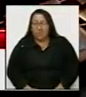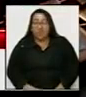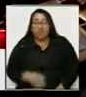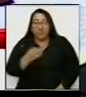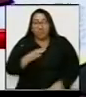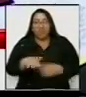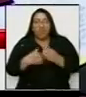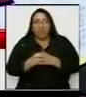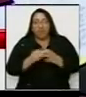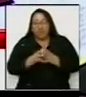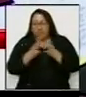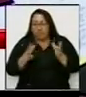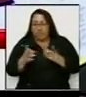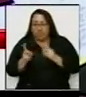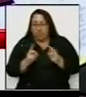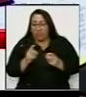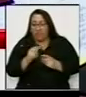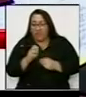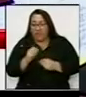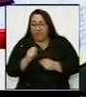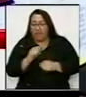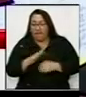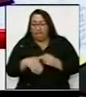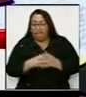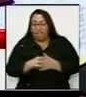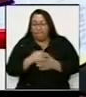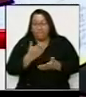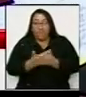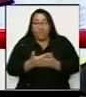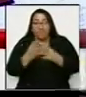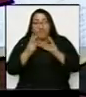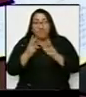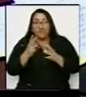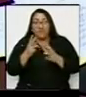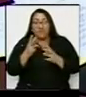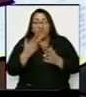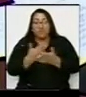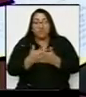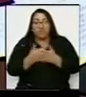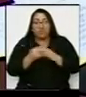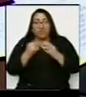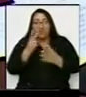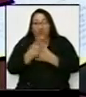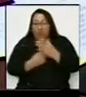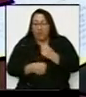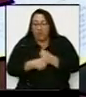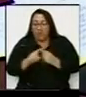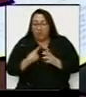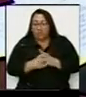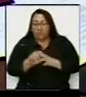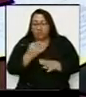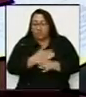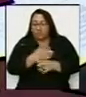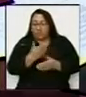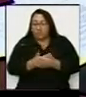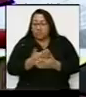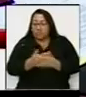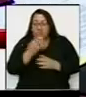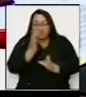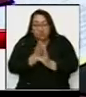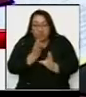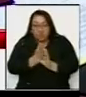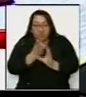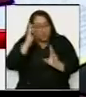un amplísimo debate técnico alrededor de las pruebas de confianza. Amplísimo, porque en un inicio teníamos prueba